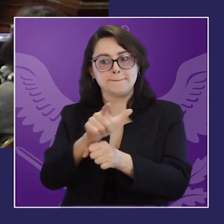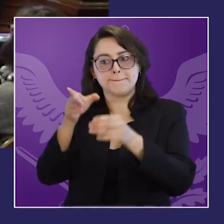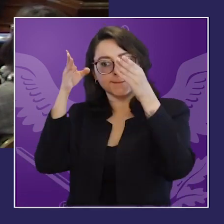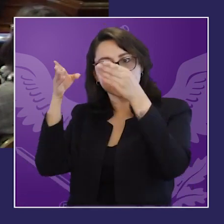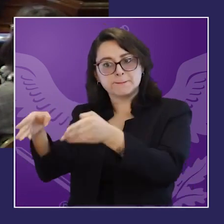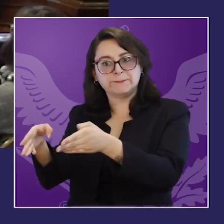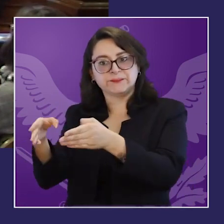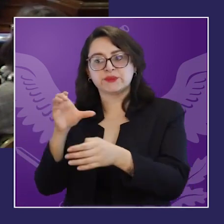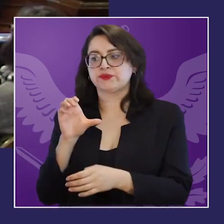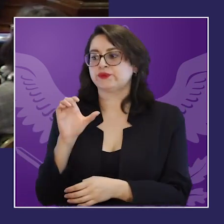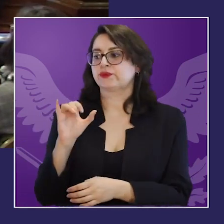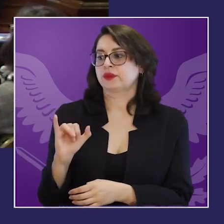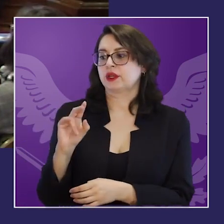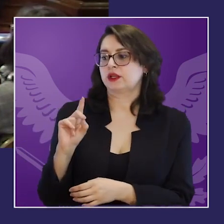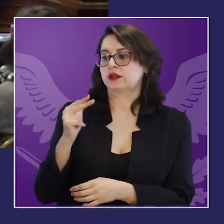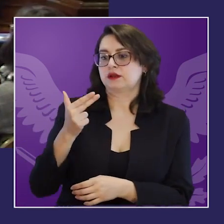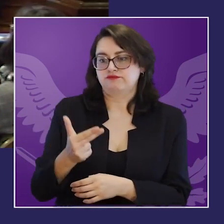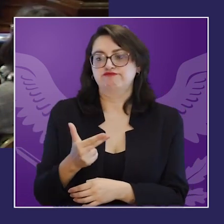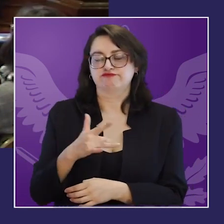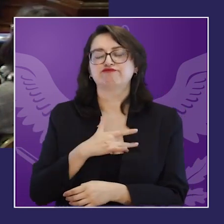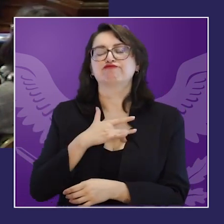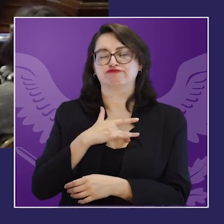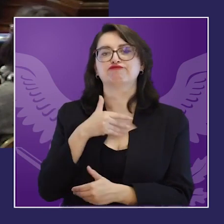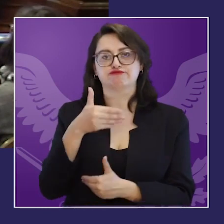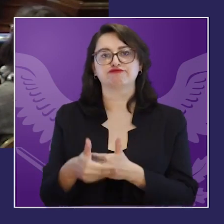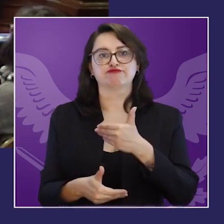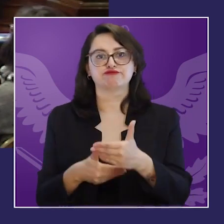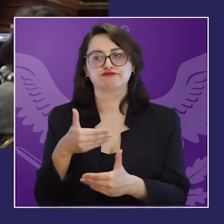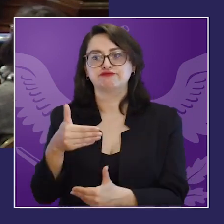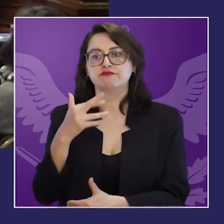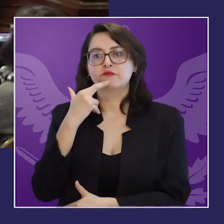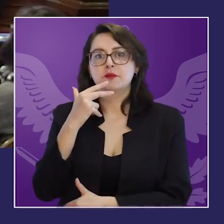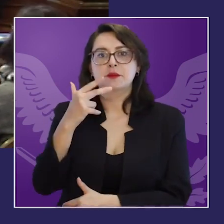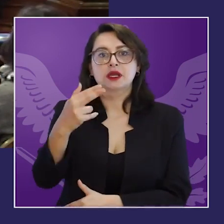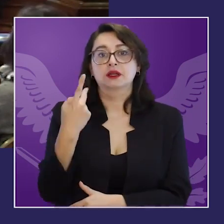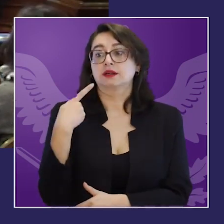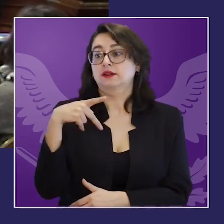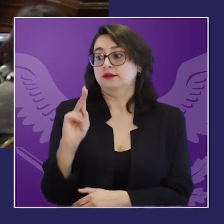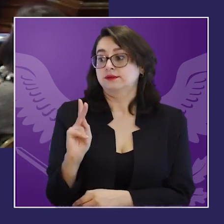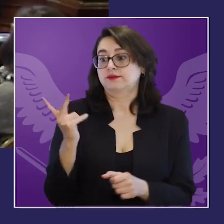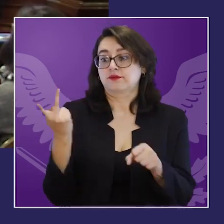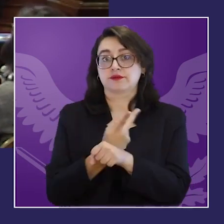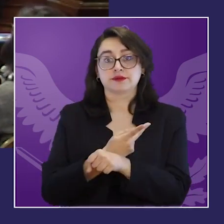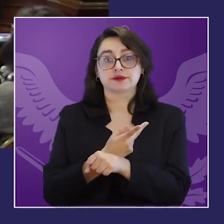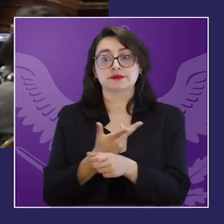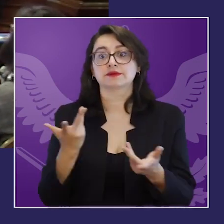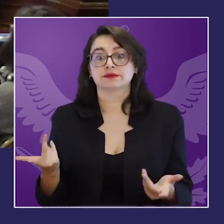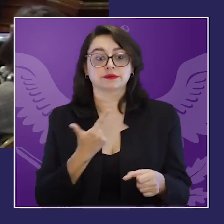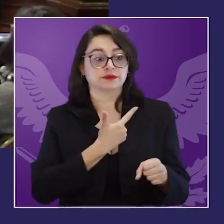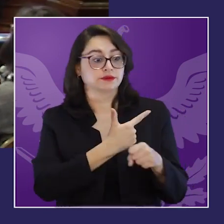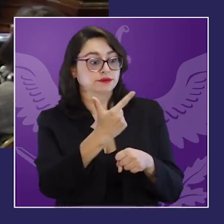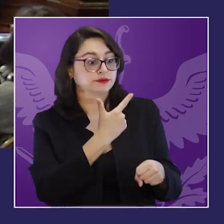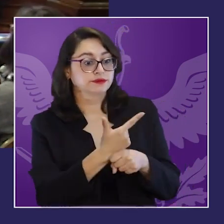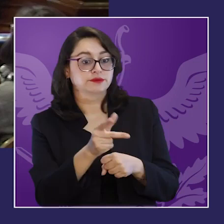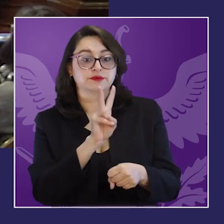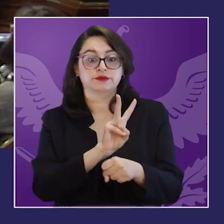la justicia especializada. La Corte Interamericana ha visto esto como un avance. Sin embargo, en los casos que han